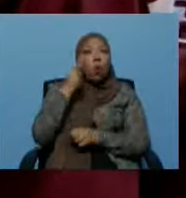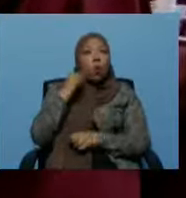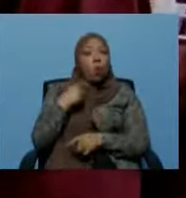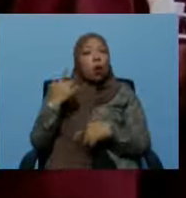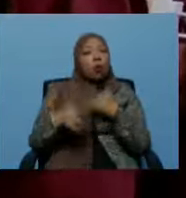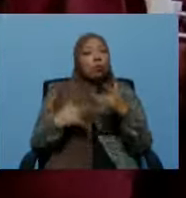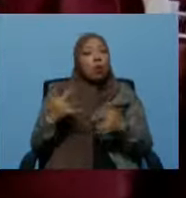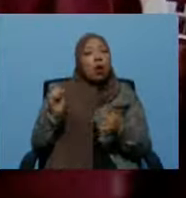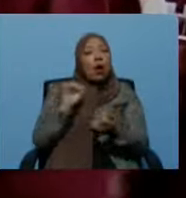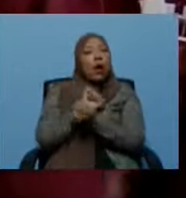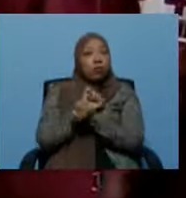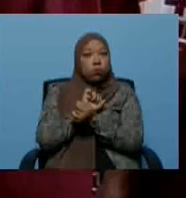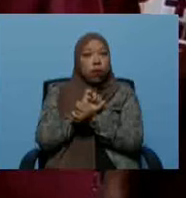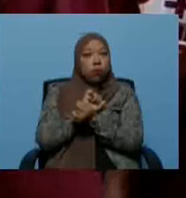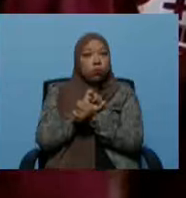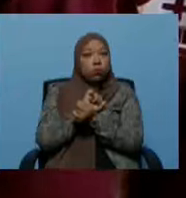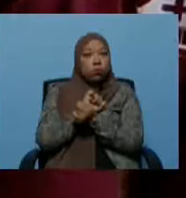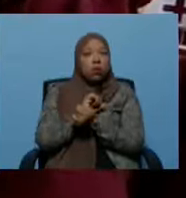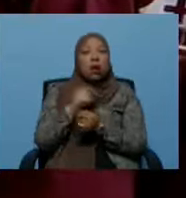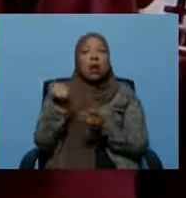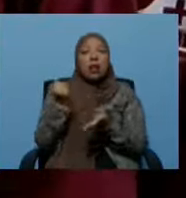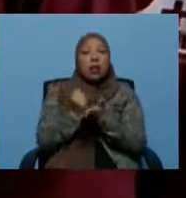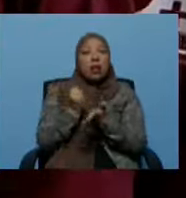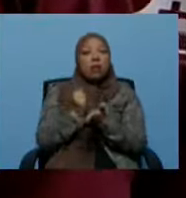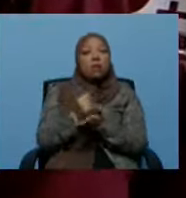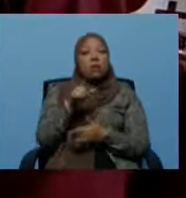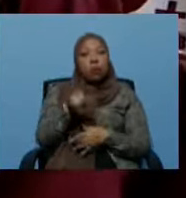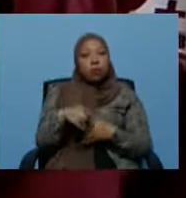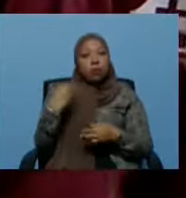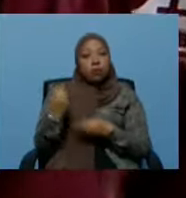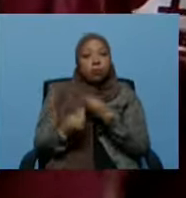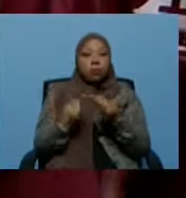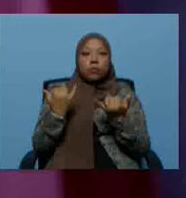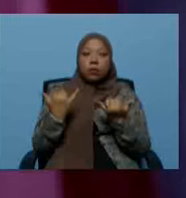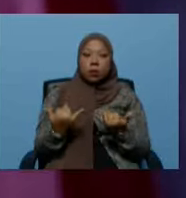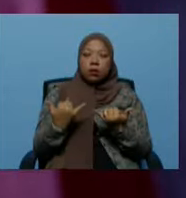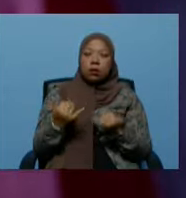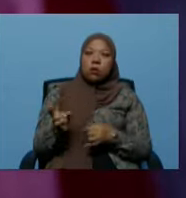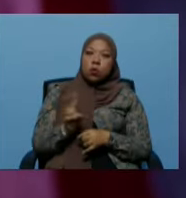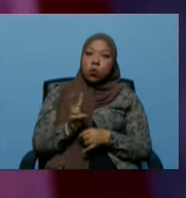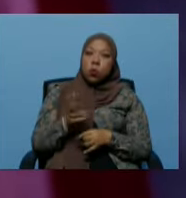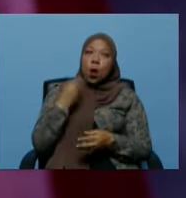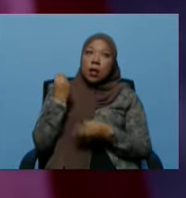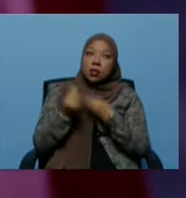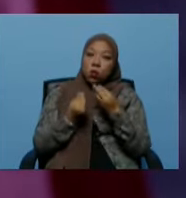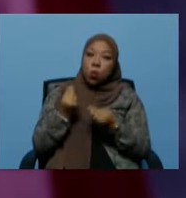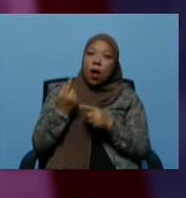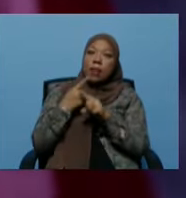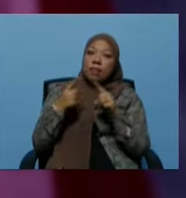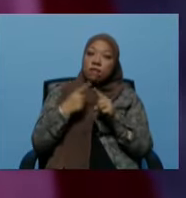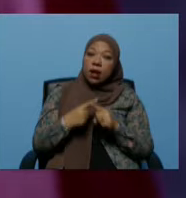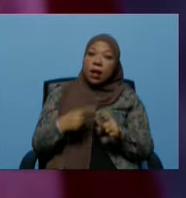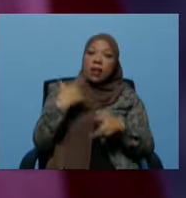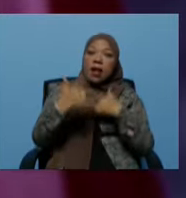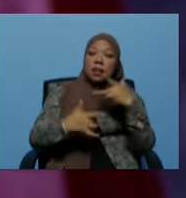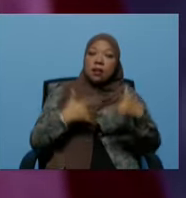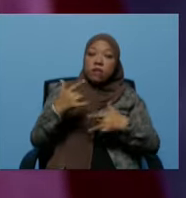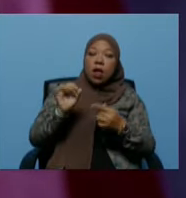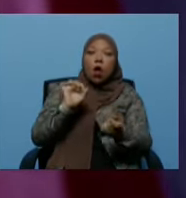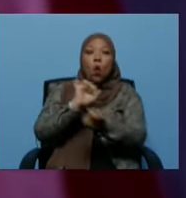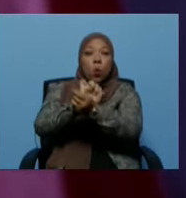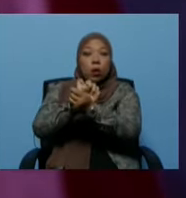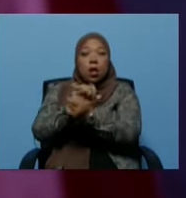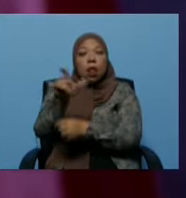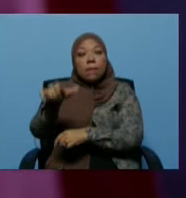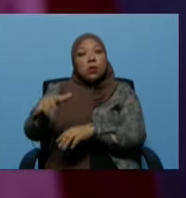serán capturados y plenamente identificados, como ya se ha venido realizando en diversos operativos por parte de los